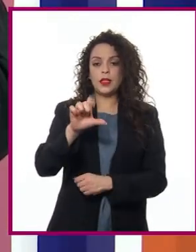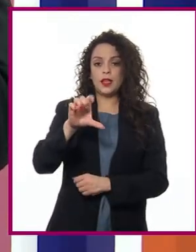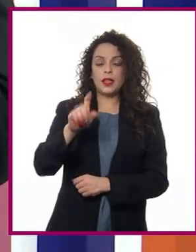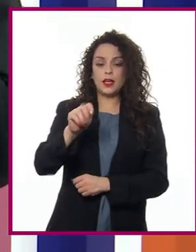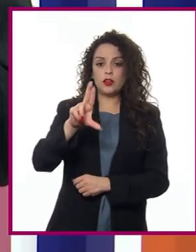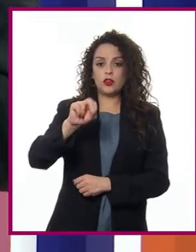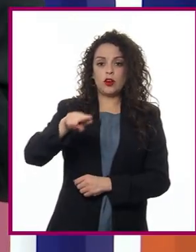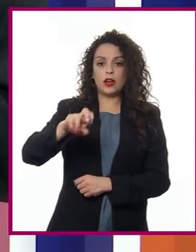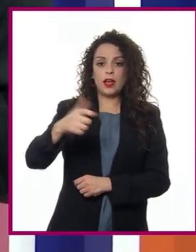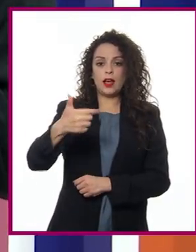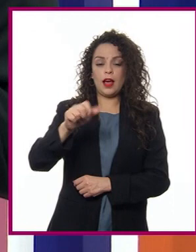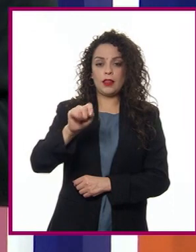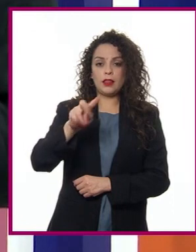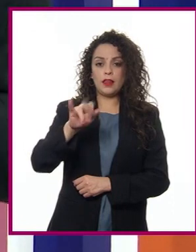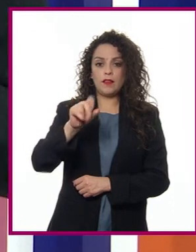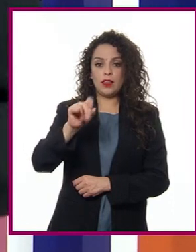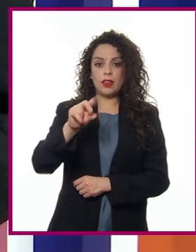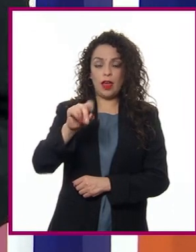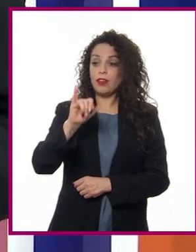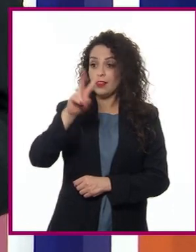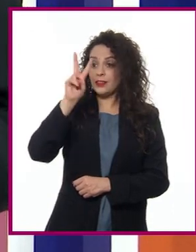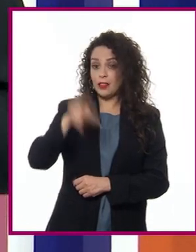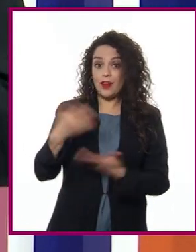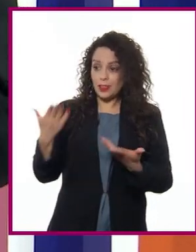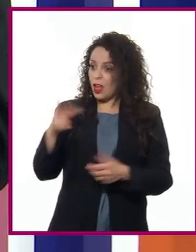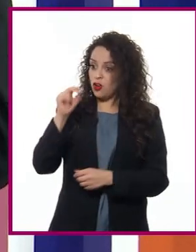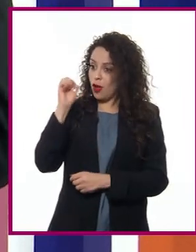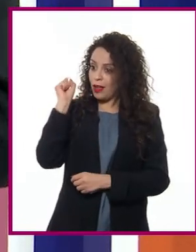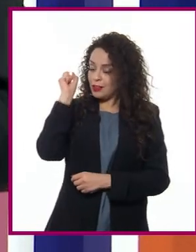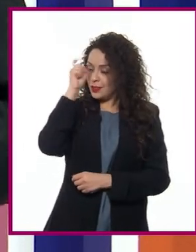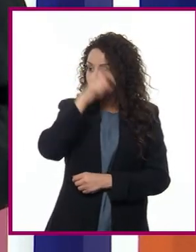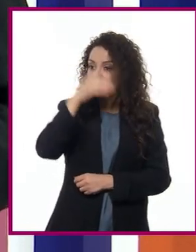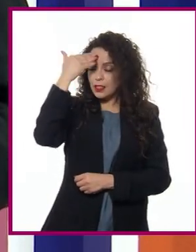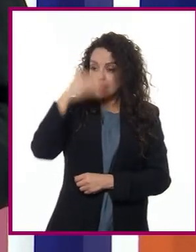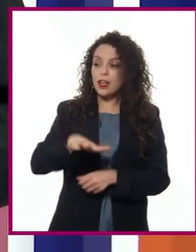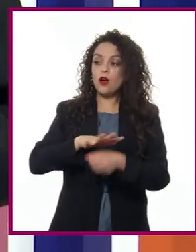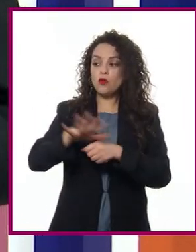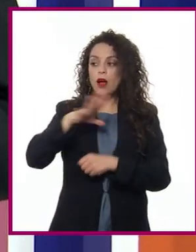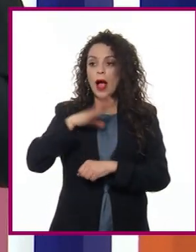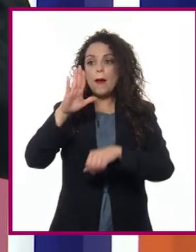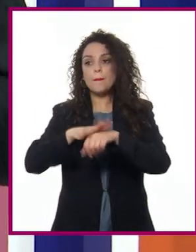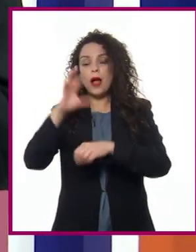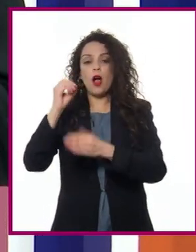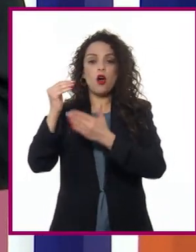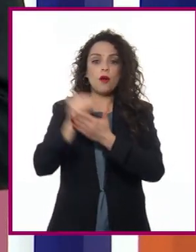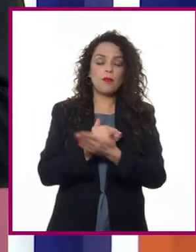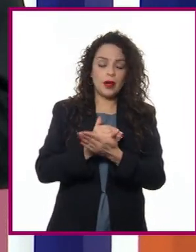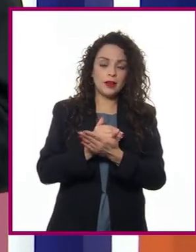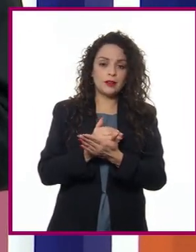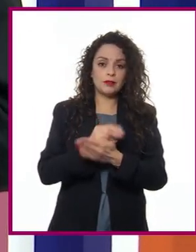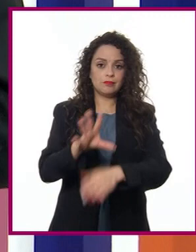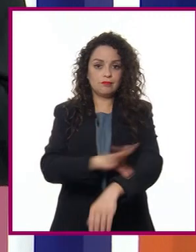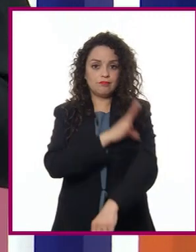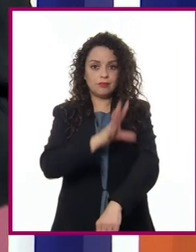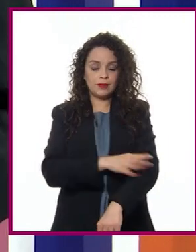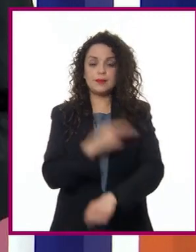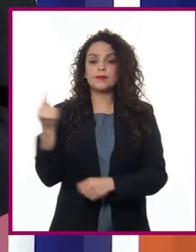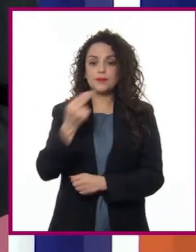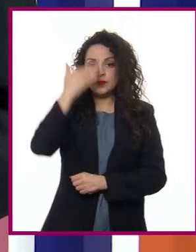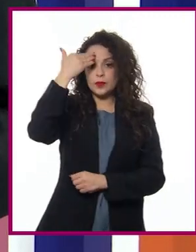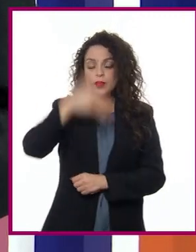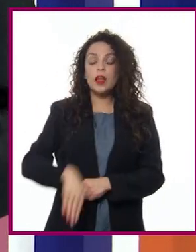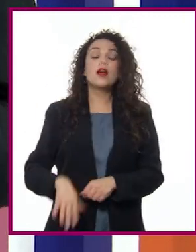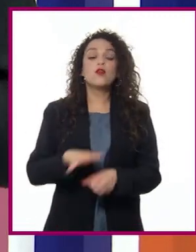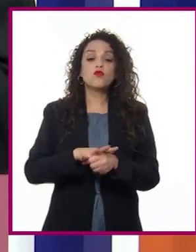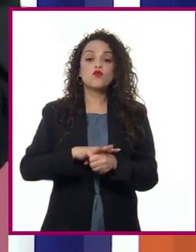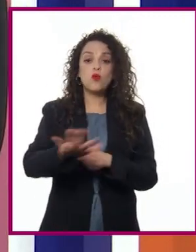profesor. Ya ve que no es tan difícil saber cuáles elementos tienen menor o mayor electronegatividad. Solo es cuestión de recordar hacia qué